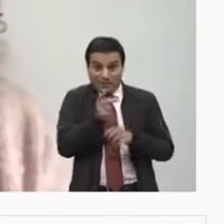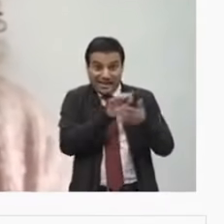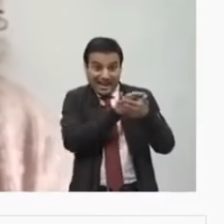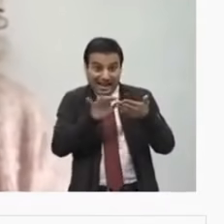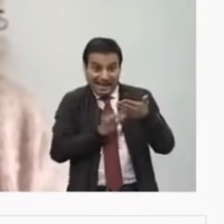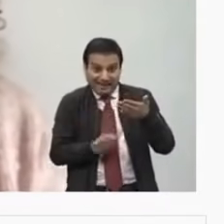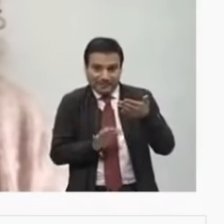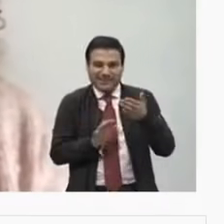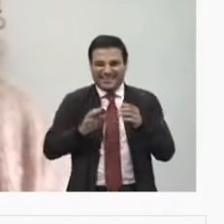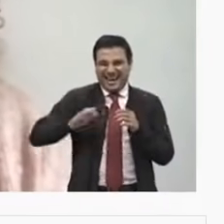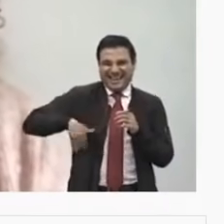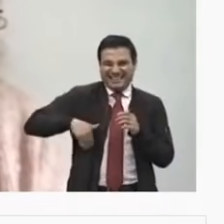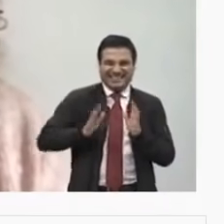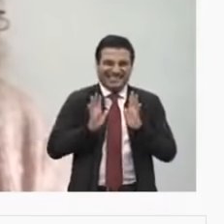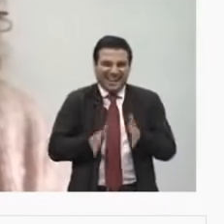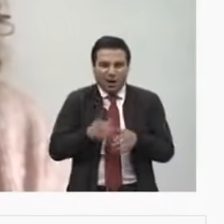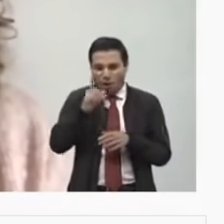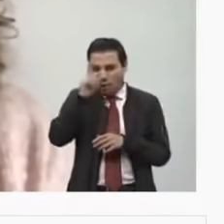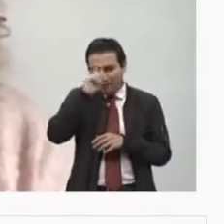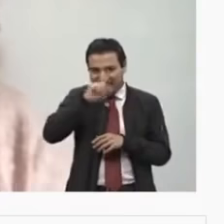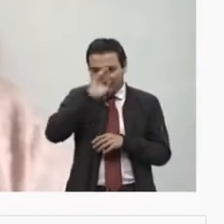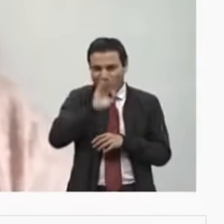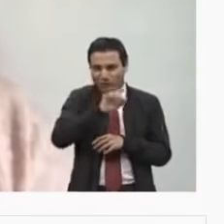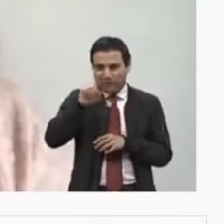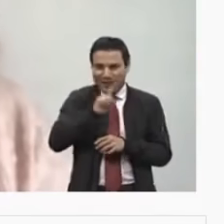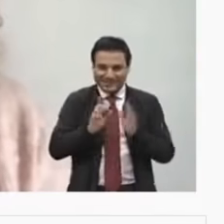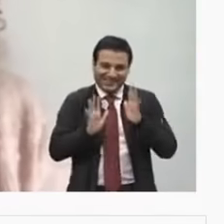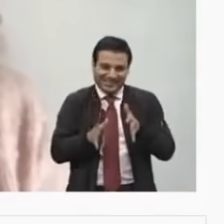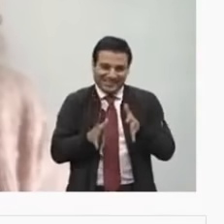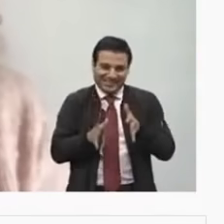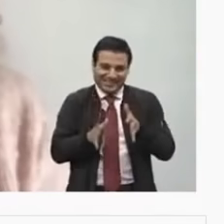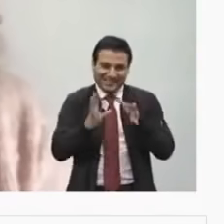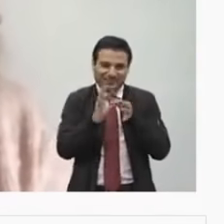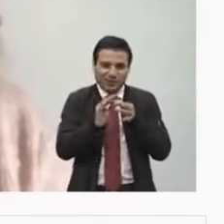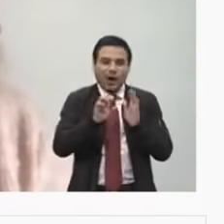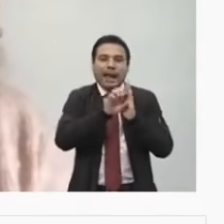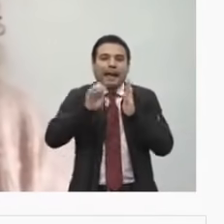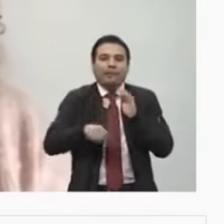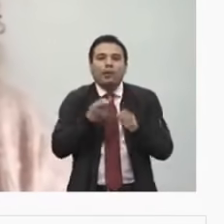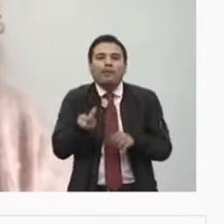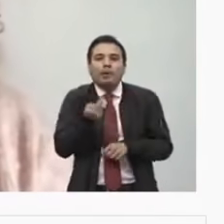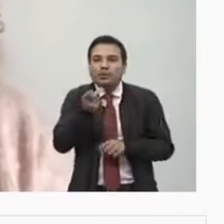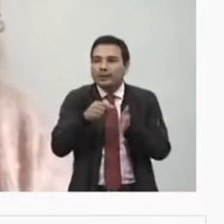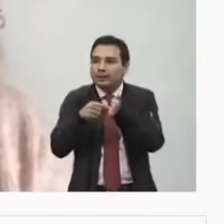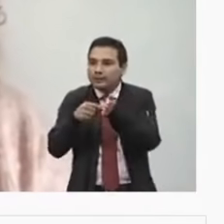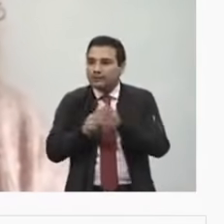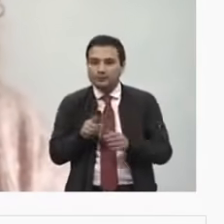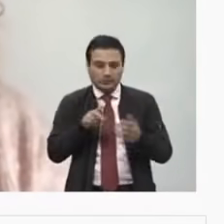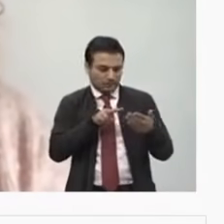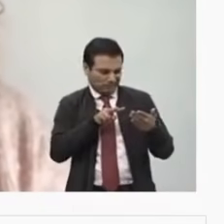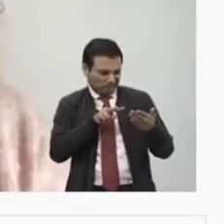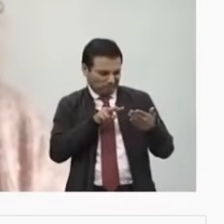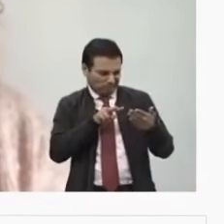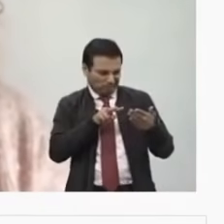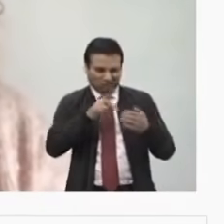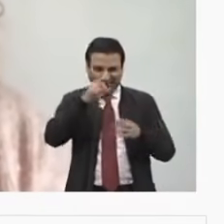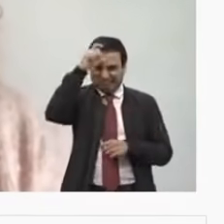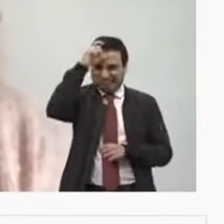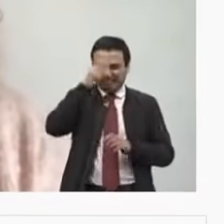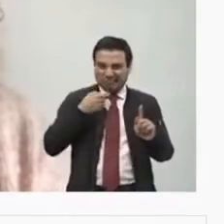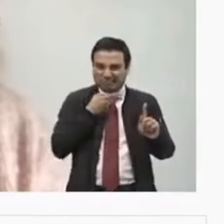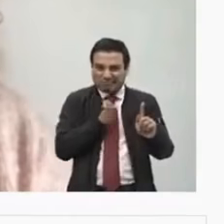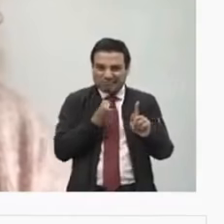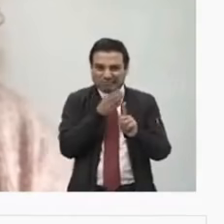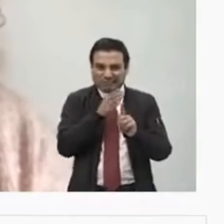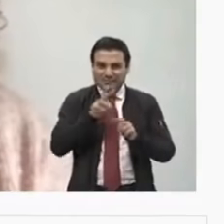de mencionar el consejero martín paz la verdad es que está bastante rebuscado y tiene muy